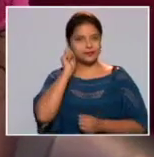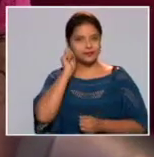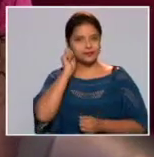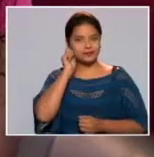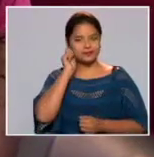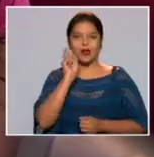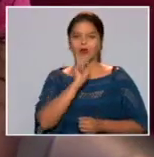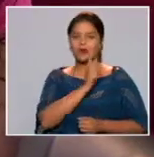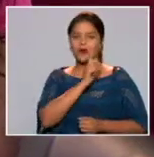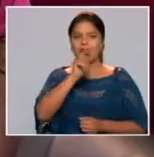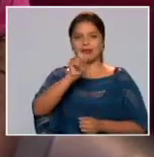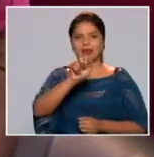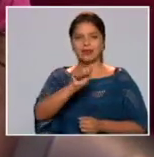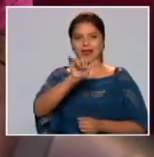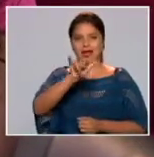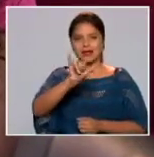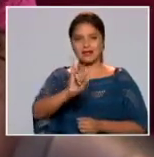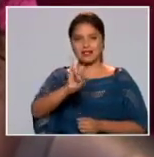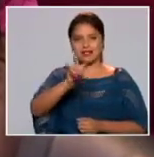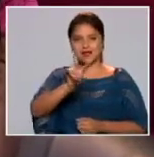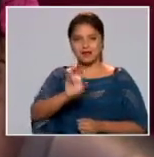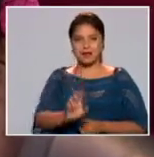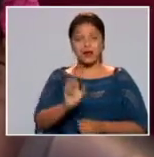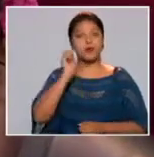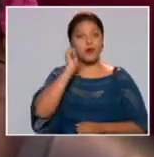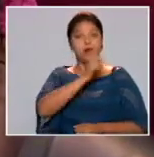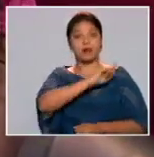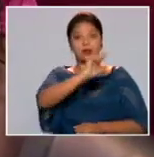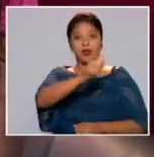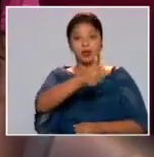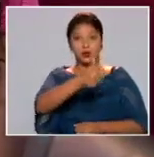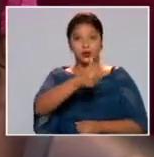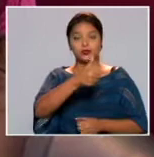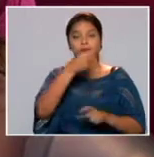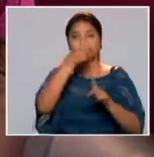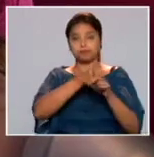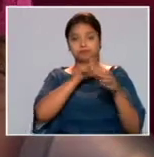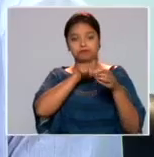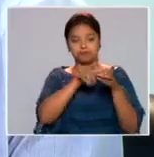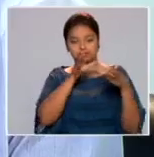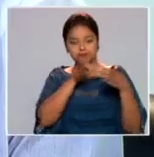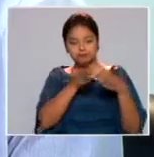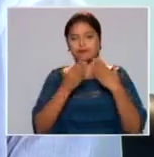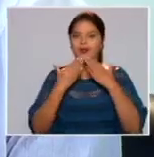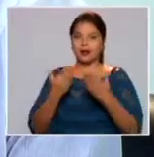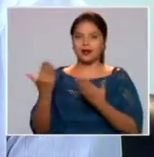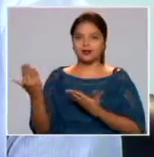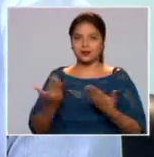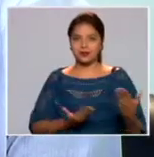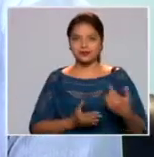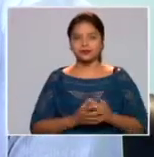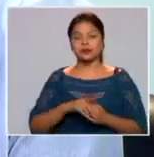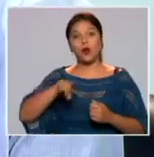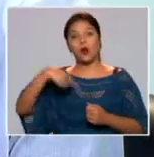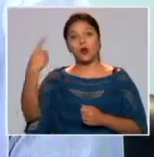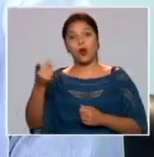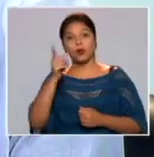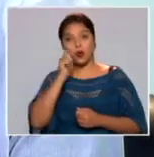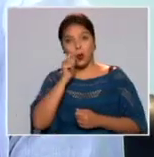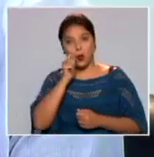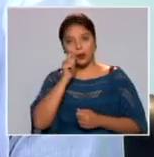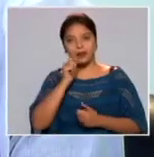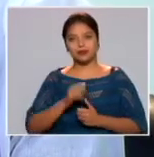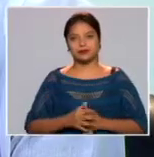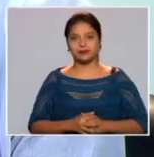nayibe varón Acuña quien es directora ejecutiva de bataclan Gracias por estar con nosotros y al compañero Jorge